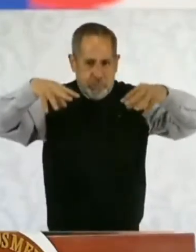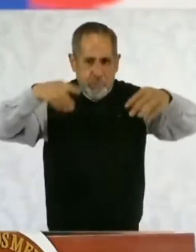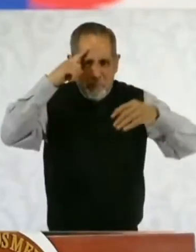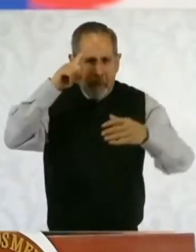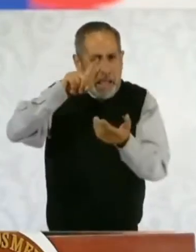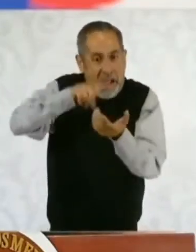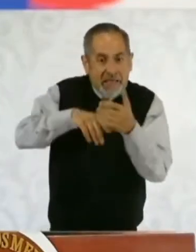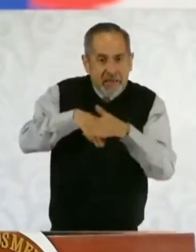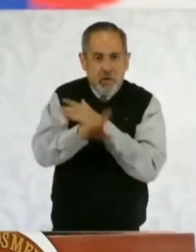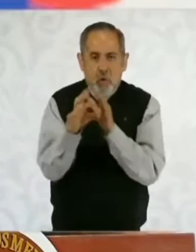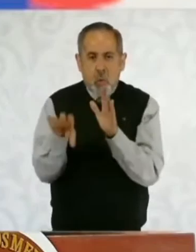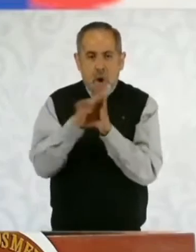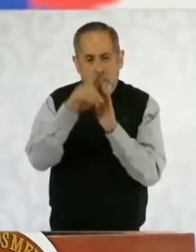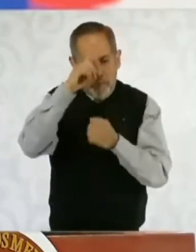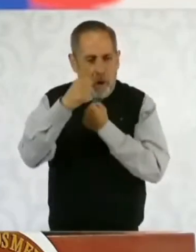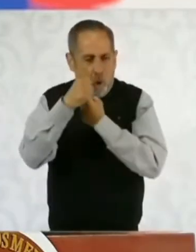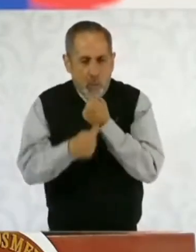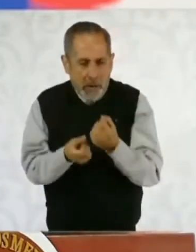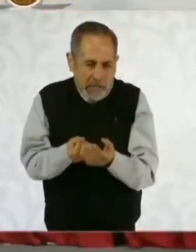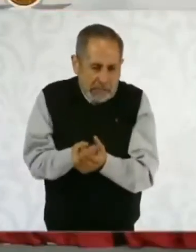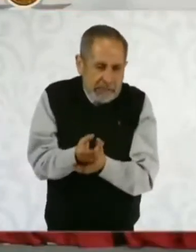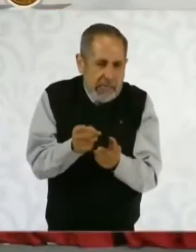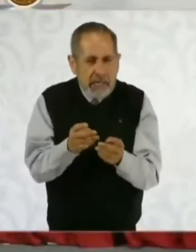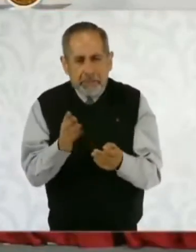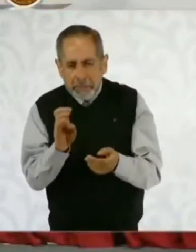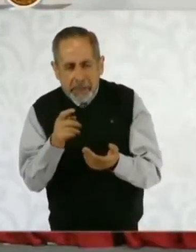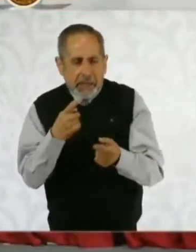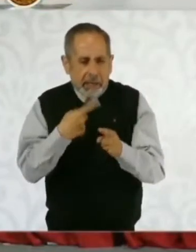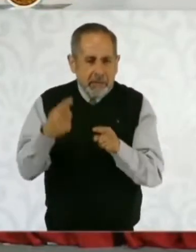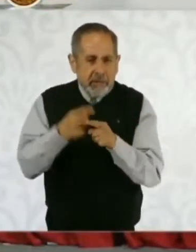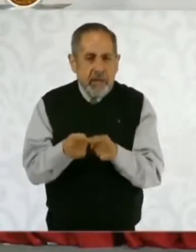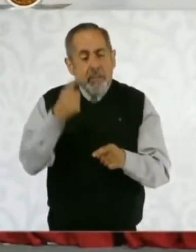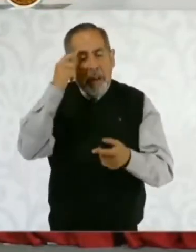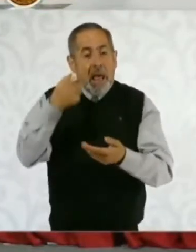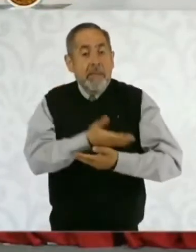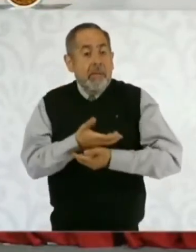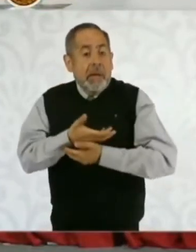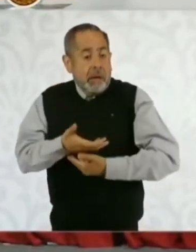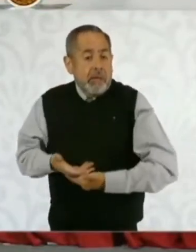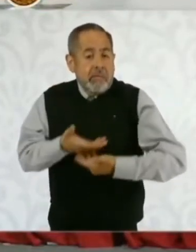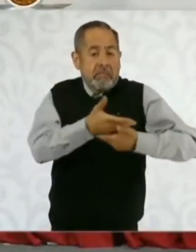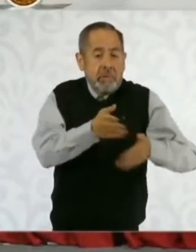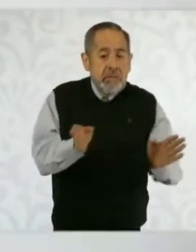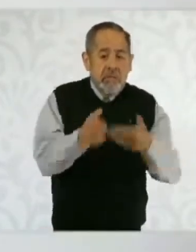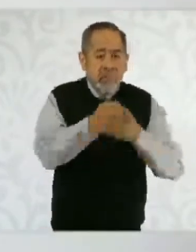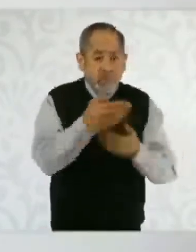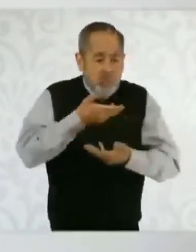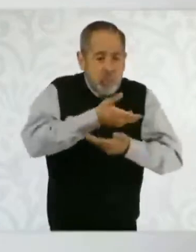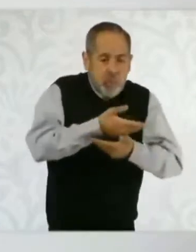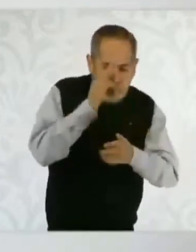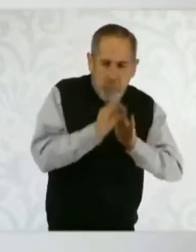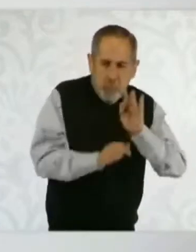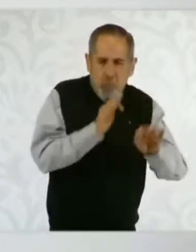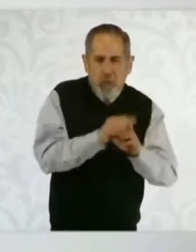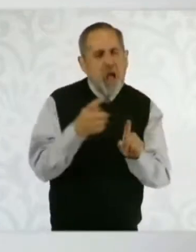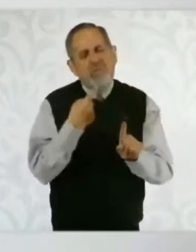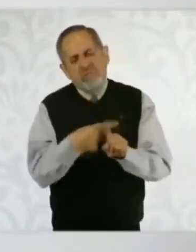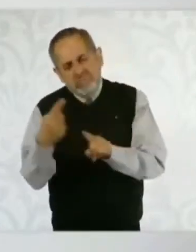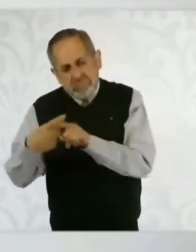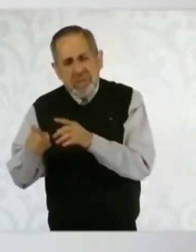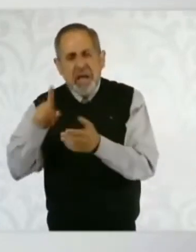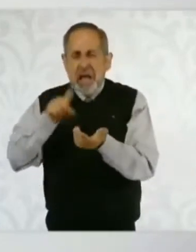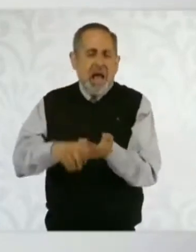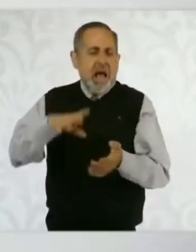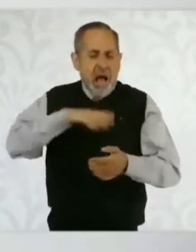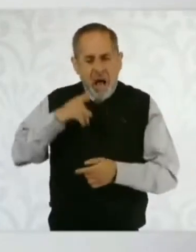hacían falta sustituir, 270 incubadoras para recién nacidos, 264 mesas de cirugía, además de equipos más grandes entre